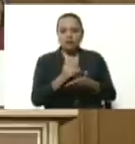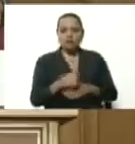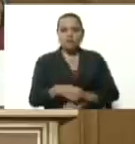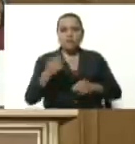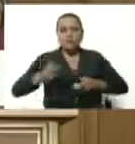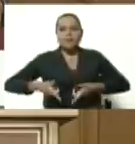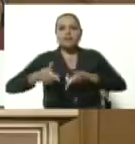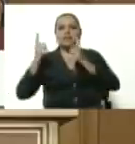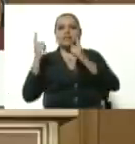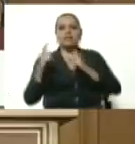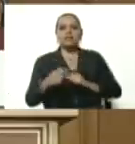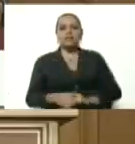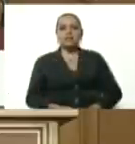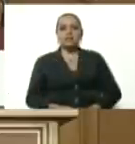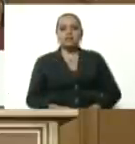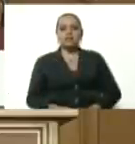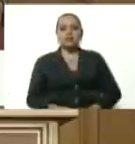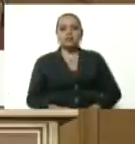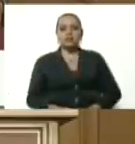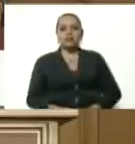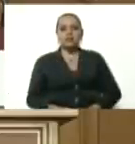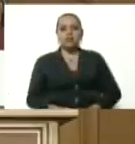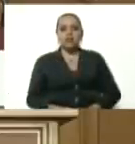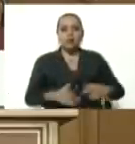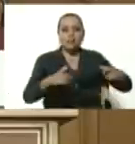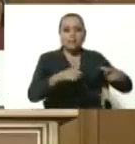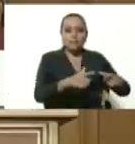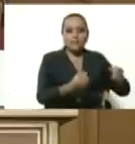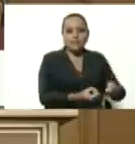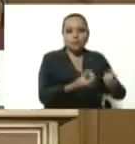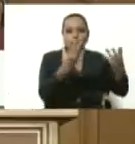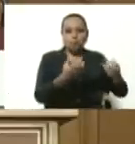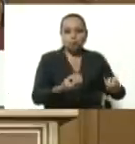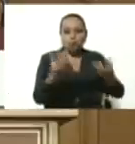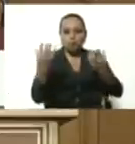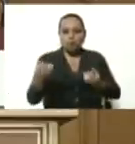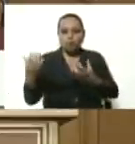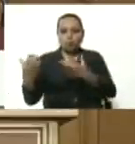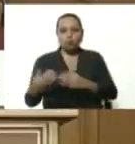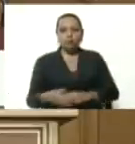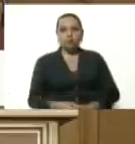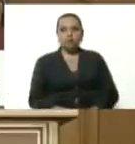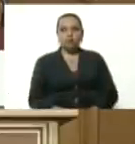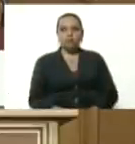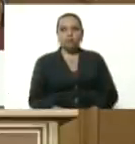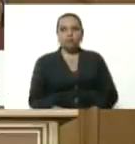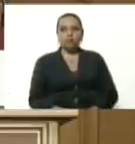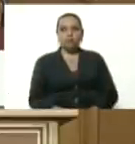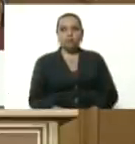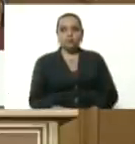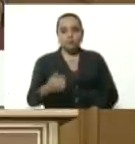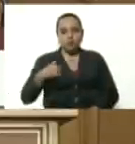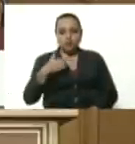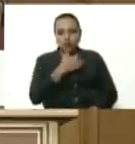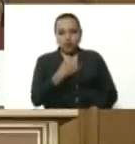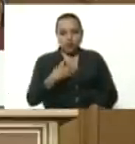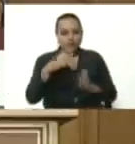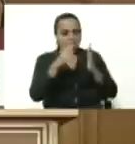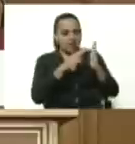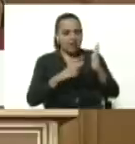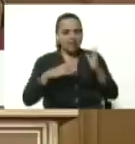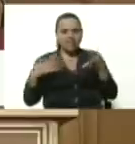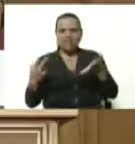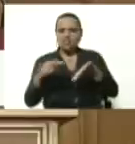permitía la siembra de minas antipersonales. Yo quiero leerle al pueblo de Venezuela lo que significa